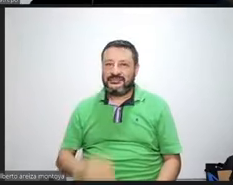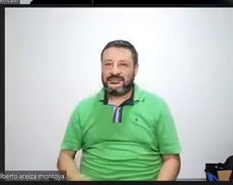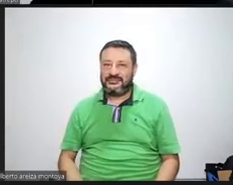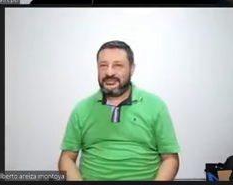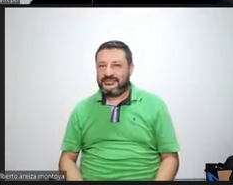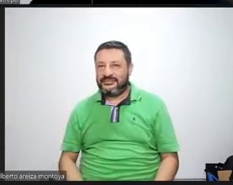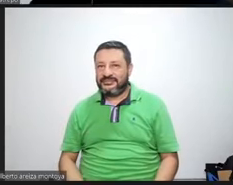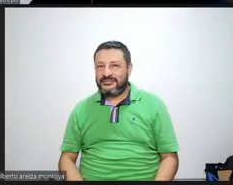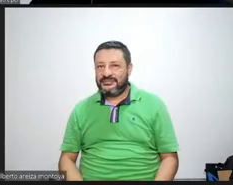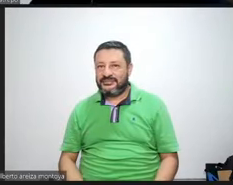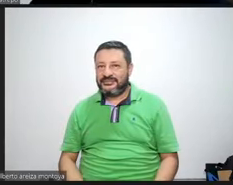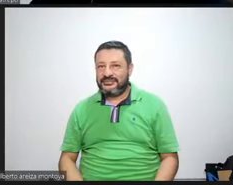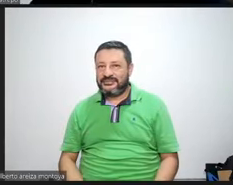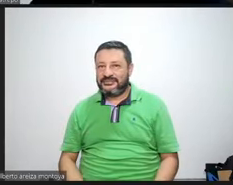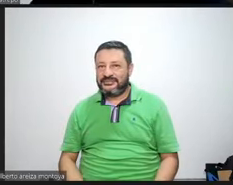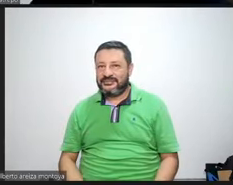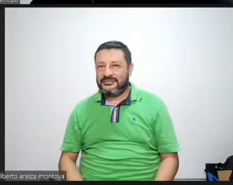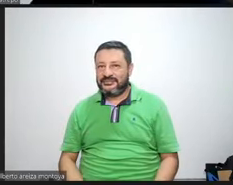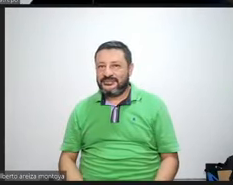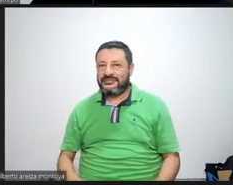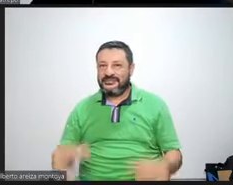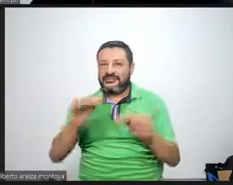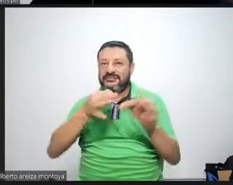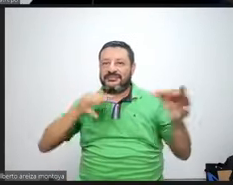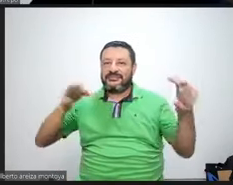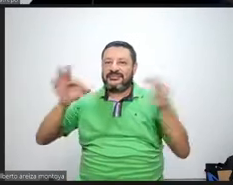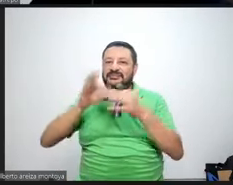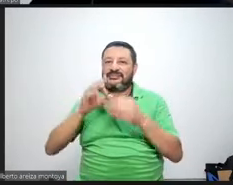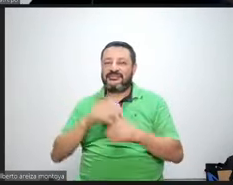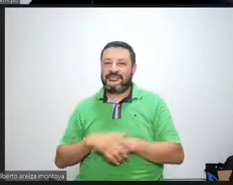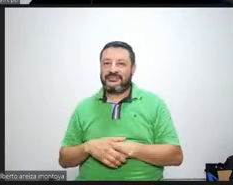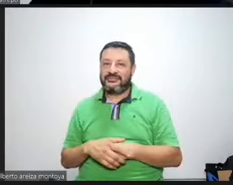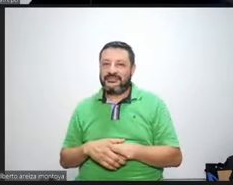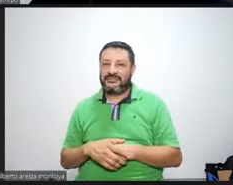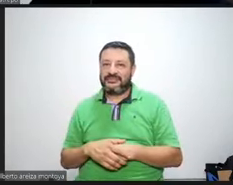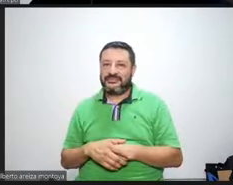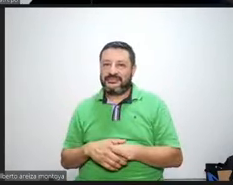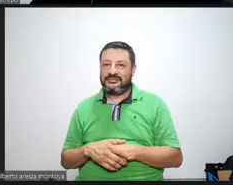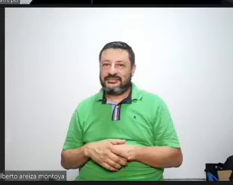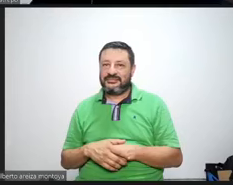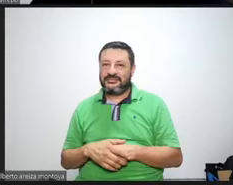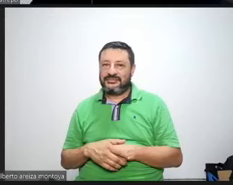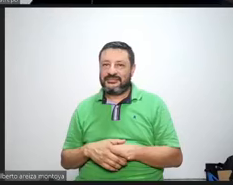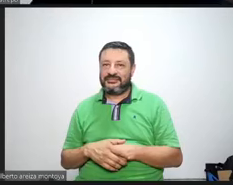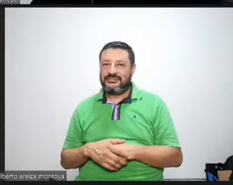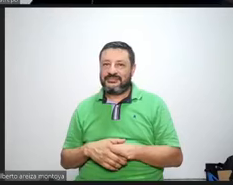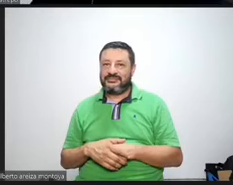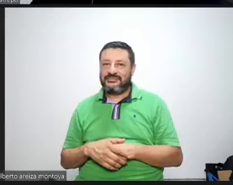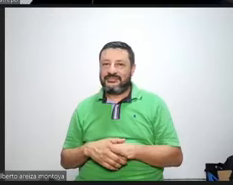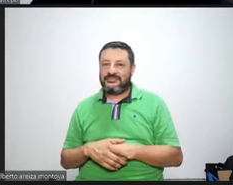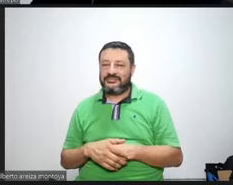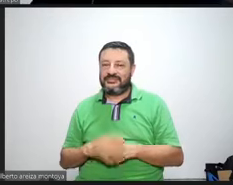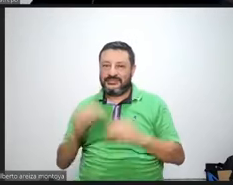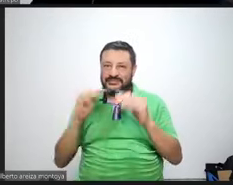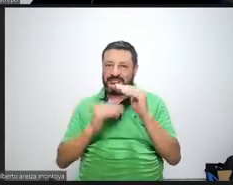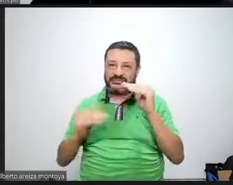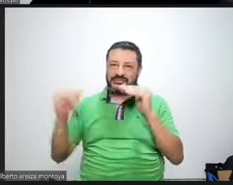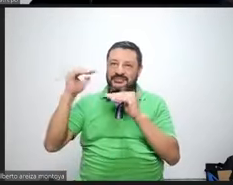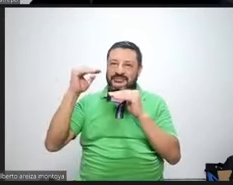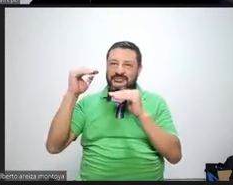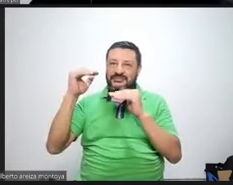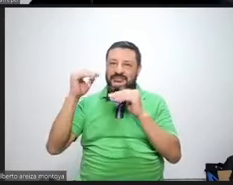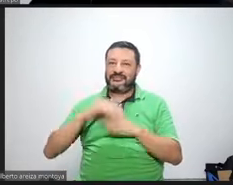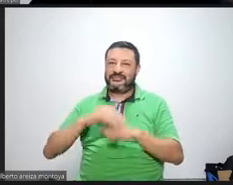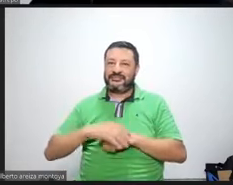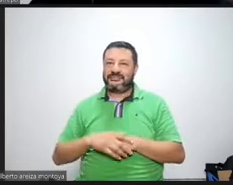Me fue muy bien en ese ciclo, pero mi entrenador quería como que en ese segundo ciclo de Tokio aumentara un poco más el nivel.